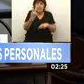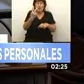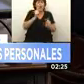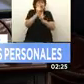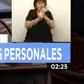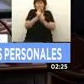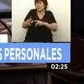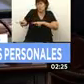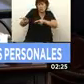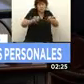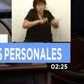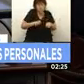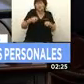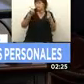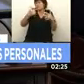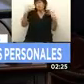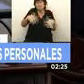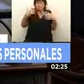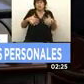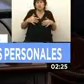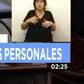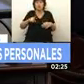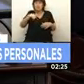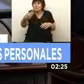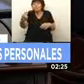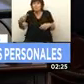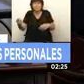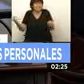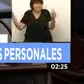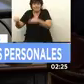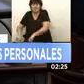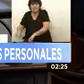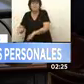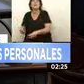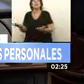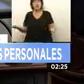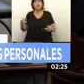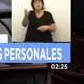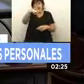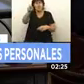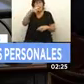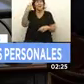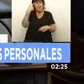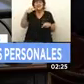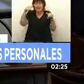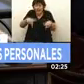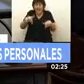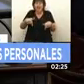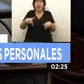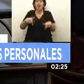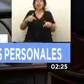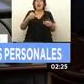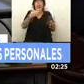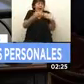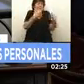muchísimo dinero ahora el resto está en la lona no le parece que es hora de sentarse con esas 92 empresas